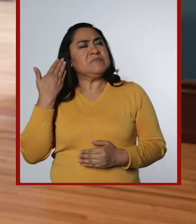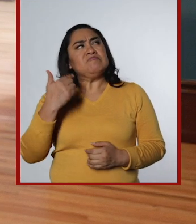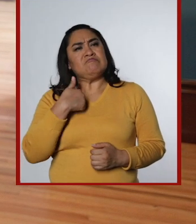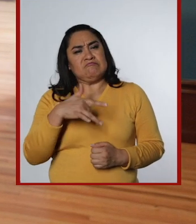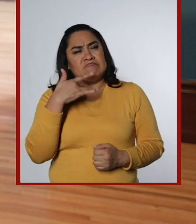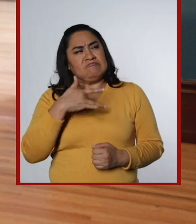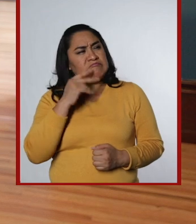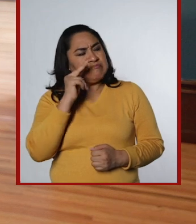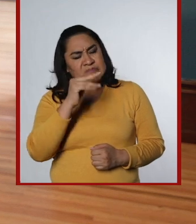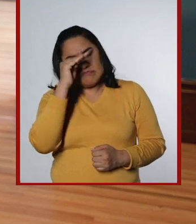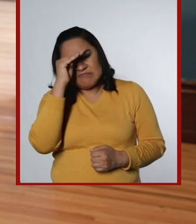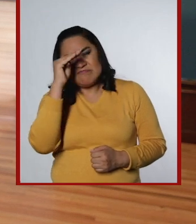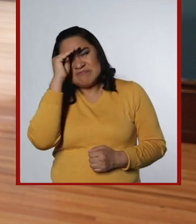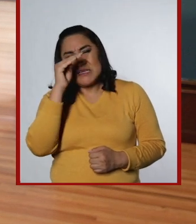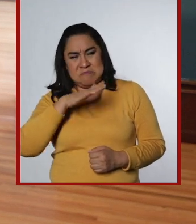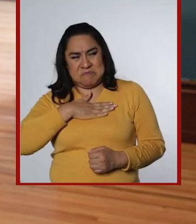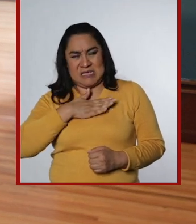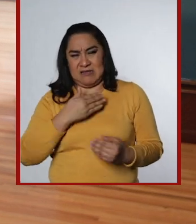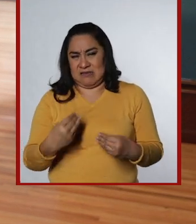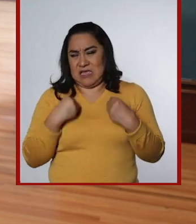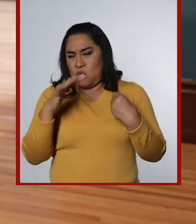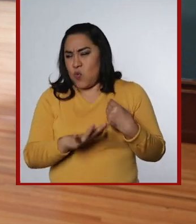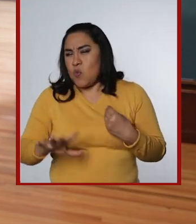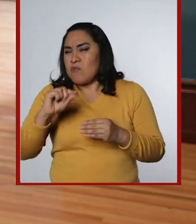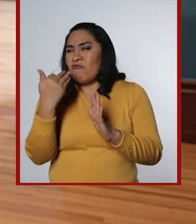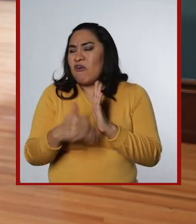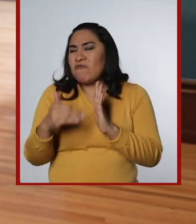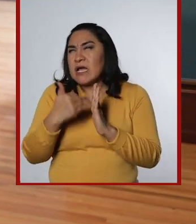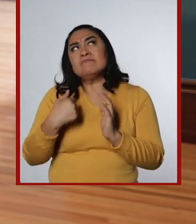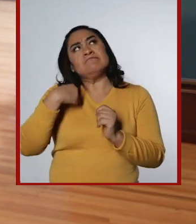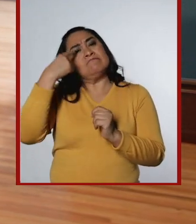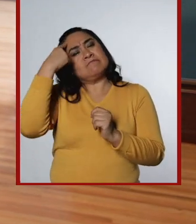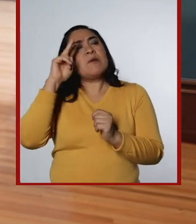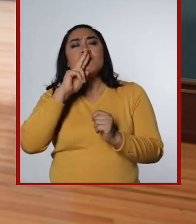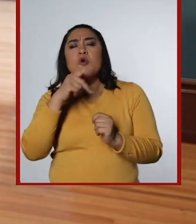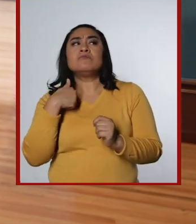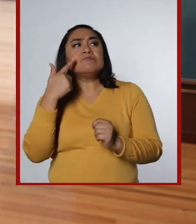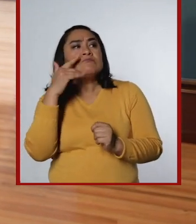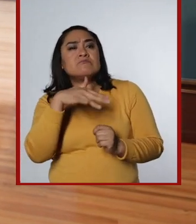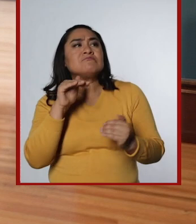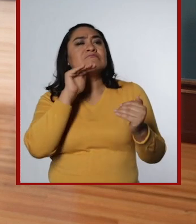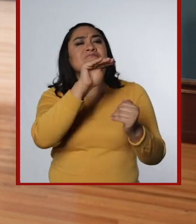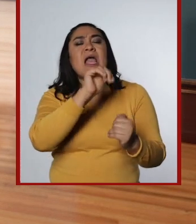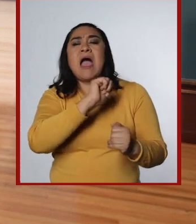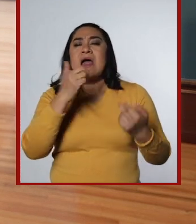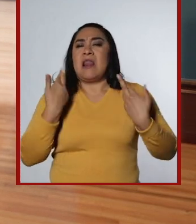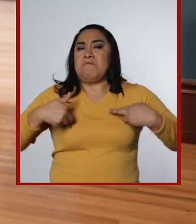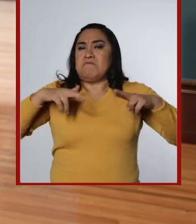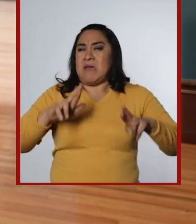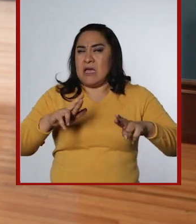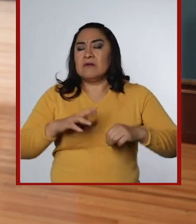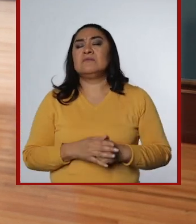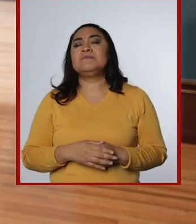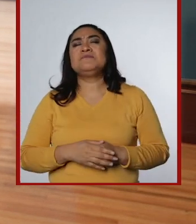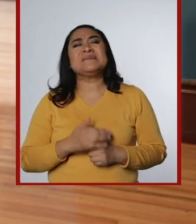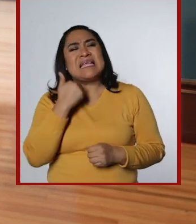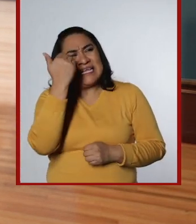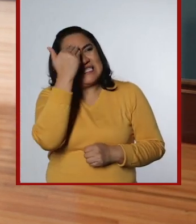El otro día estuve reflexionando sobre algunas carencias que tiene mi colonia y pensé que debía acercarme con mis representantes locales para hacer mi